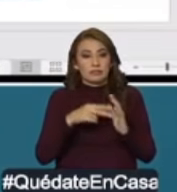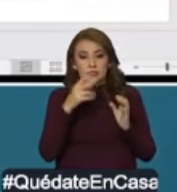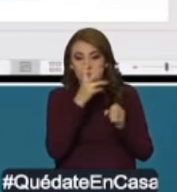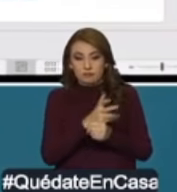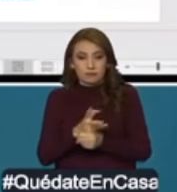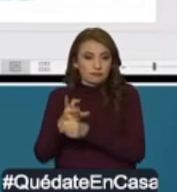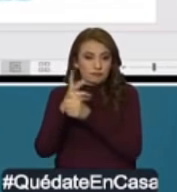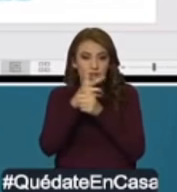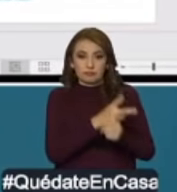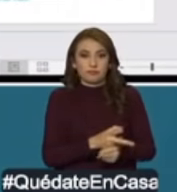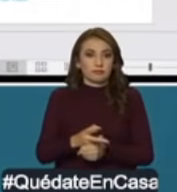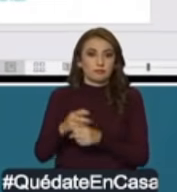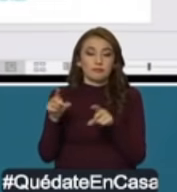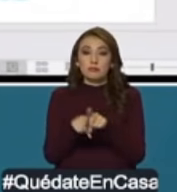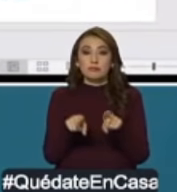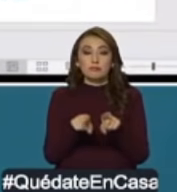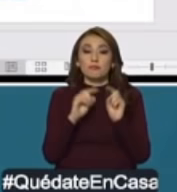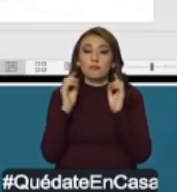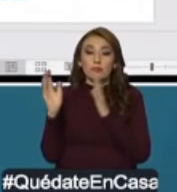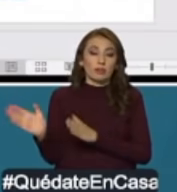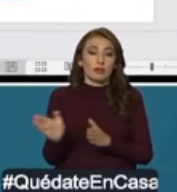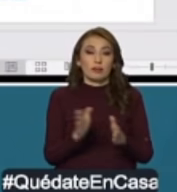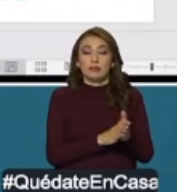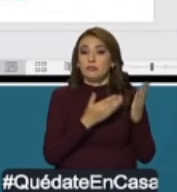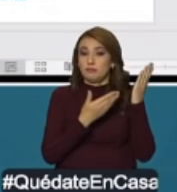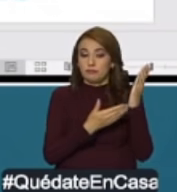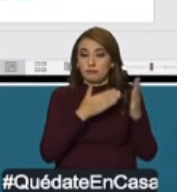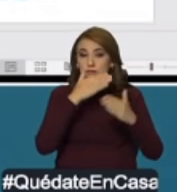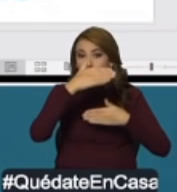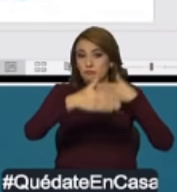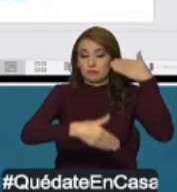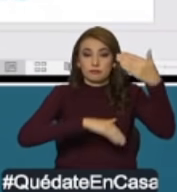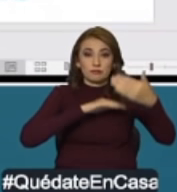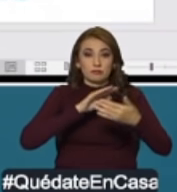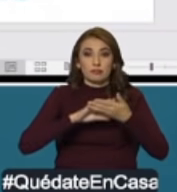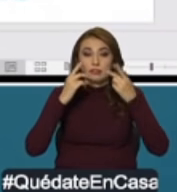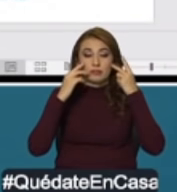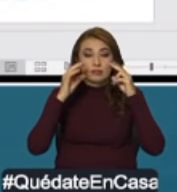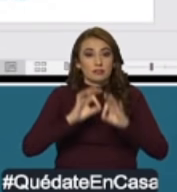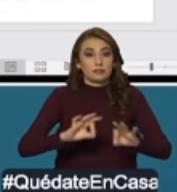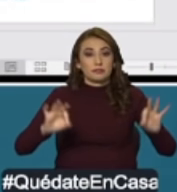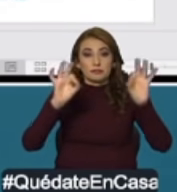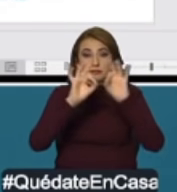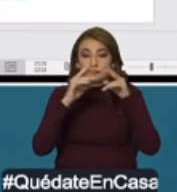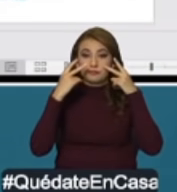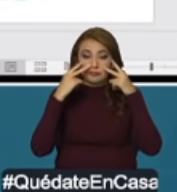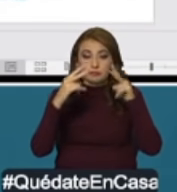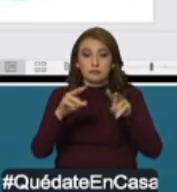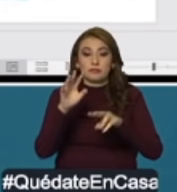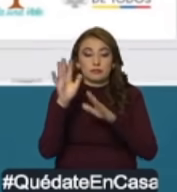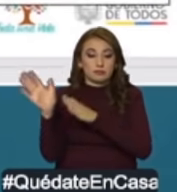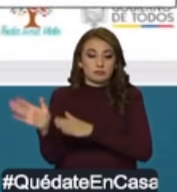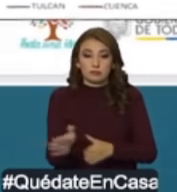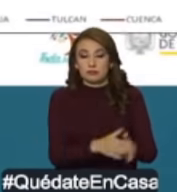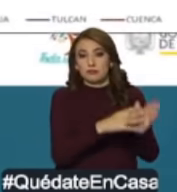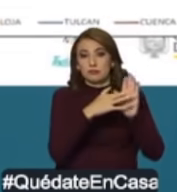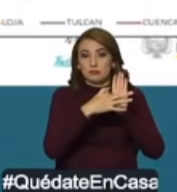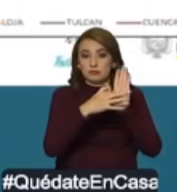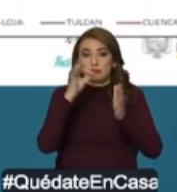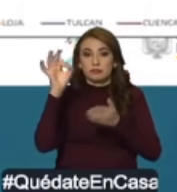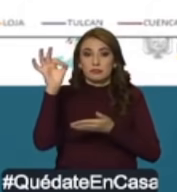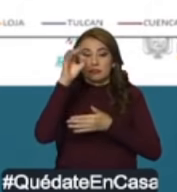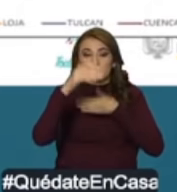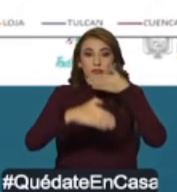las 5.800 cámaras y con modelos de ingeniería de tránsito, lo cual nos dan acciones referentes para que tomemos decisiones